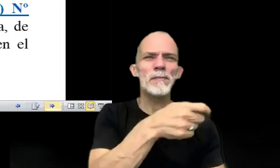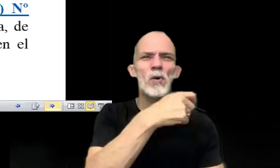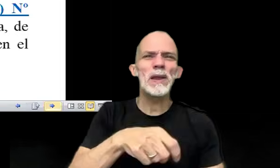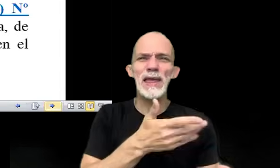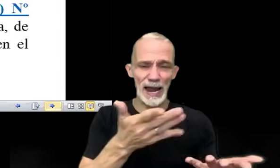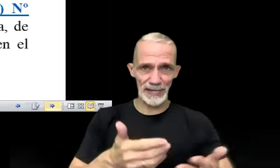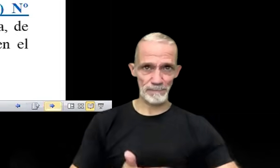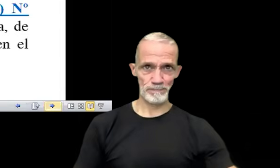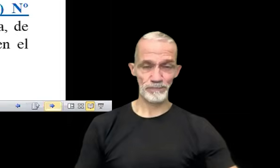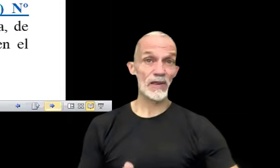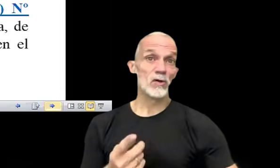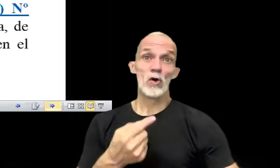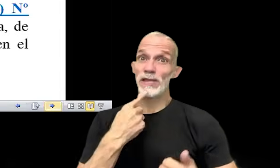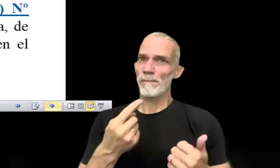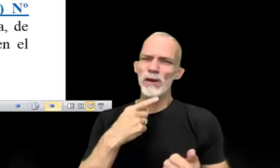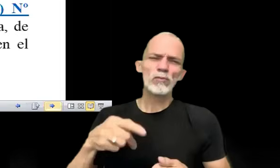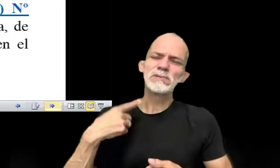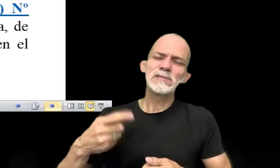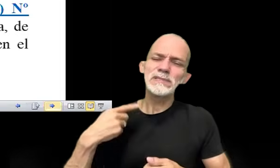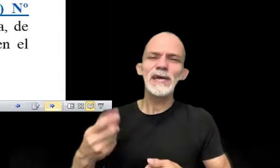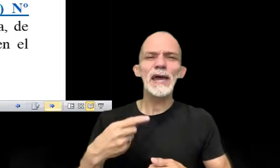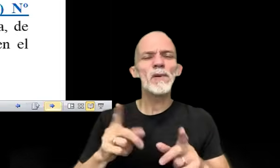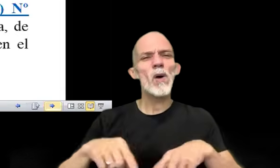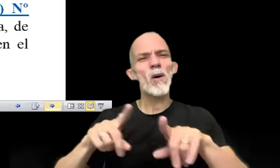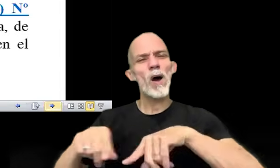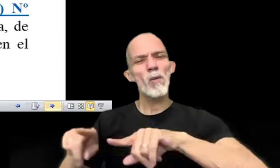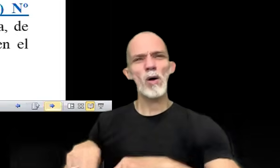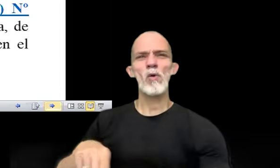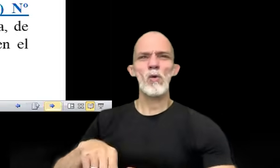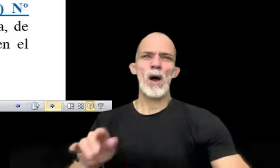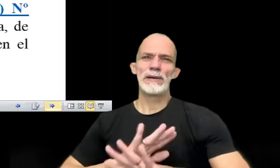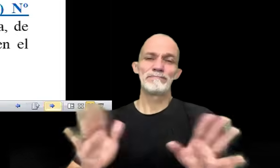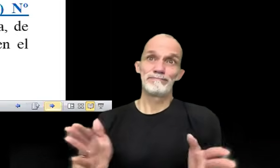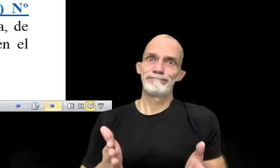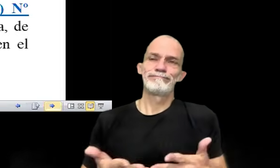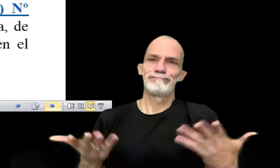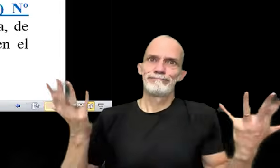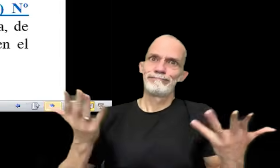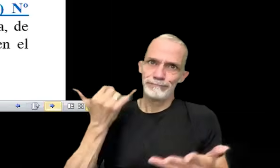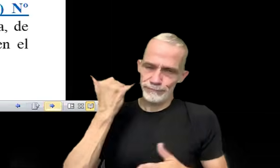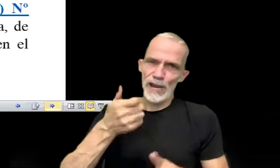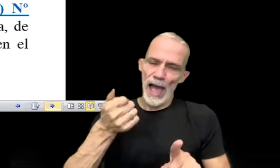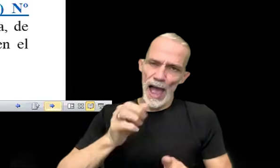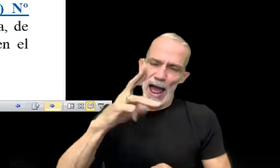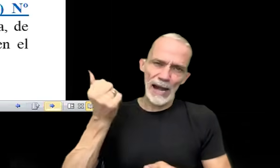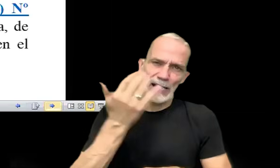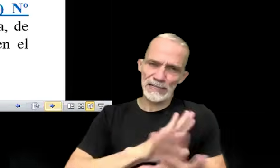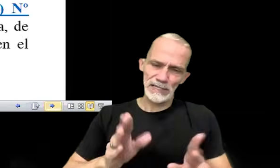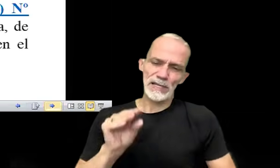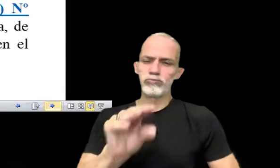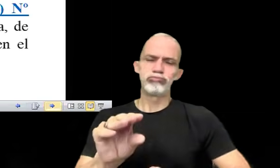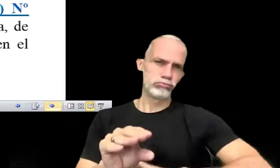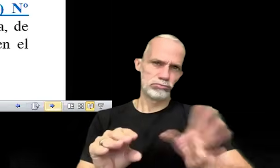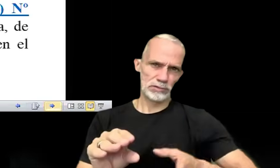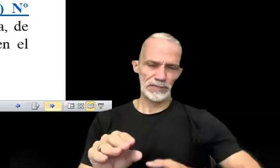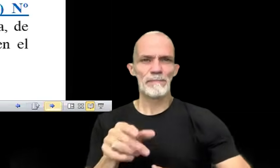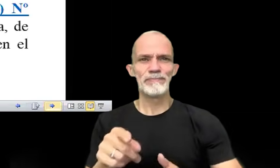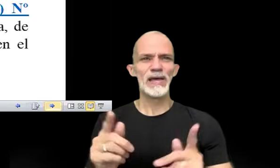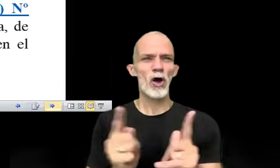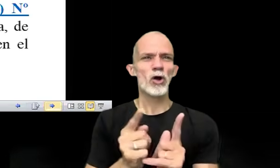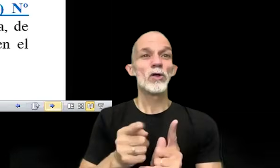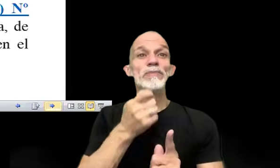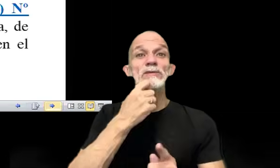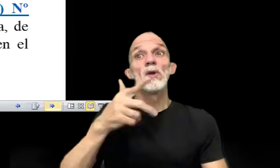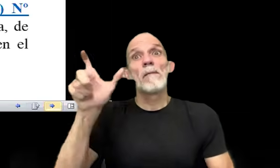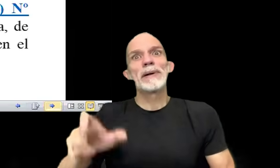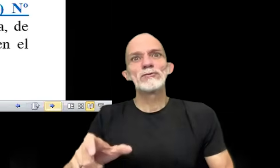Otra pregunta, sí, que siempre se repite, y que ya se repitió tanto que Arcas la plasmó en una idea, es